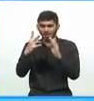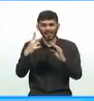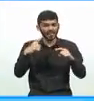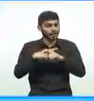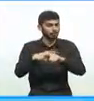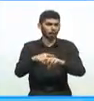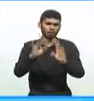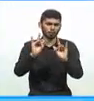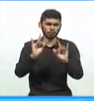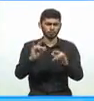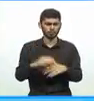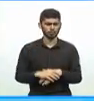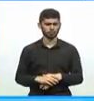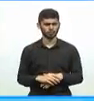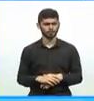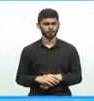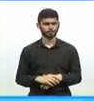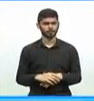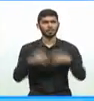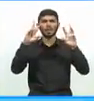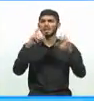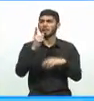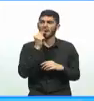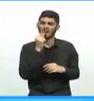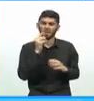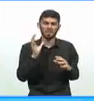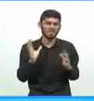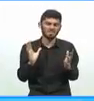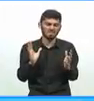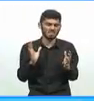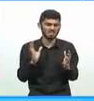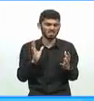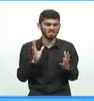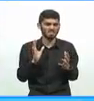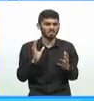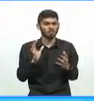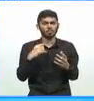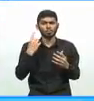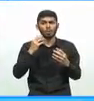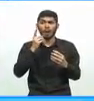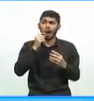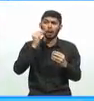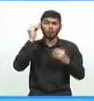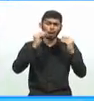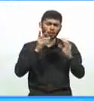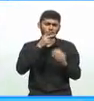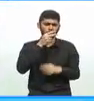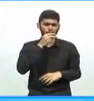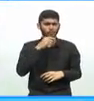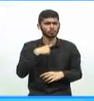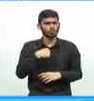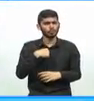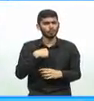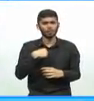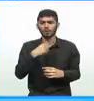muy difíciles. No, con el tema de los árbitros no creo. No nos preocupamos de eso, como digo siempre, si